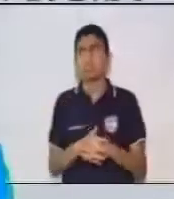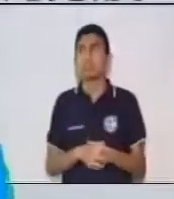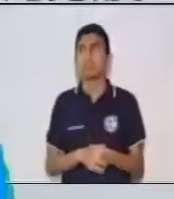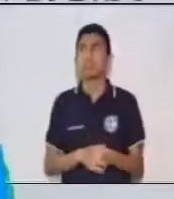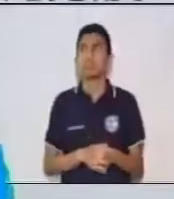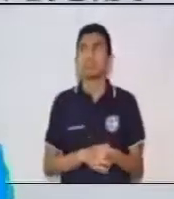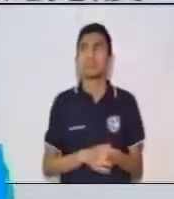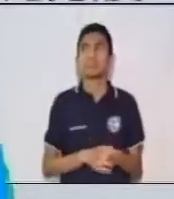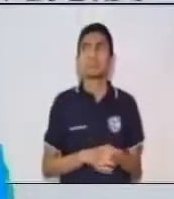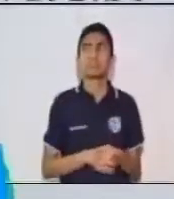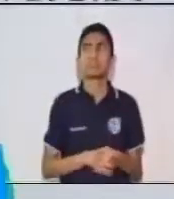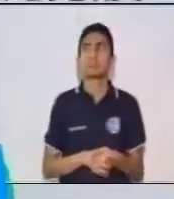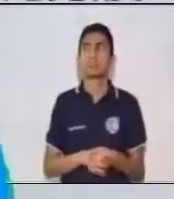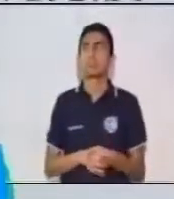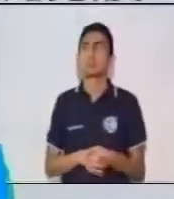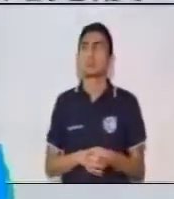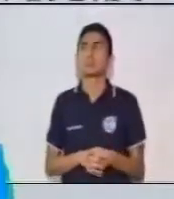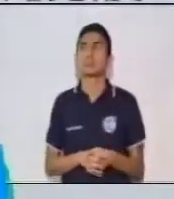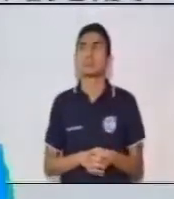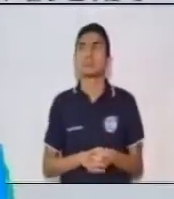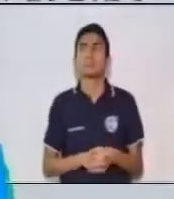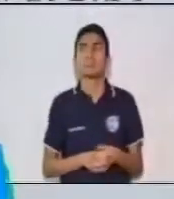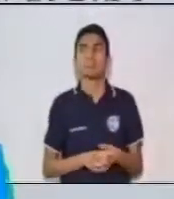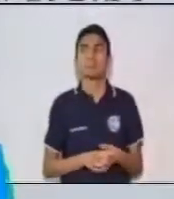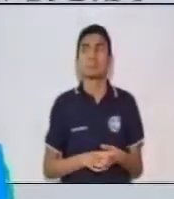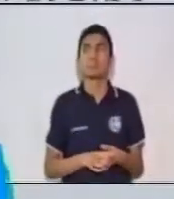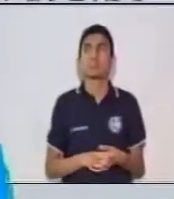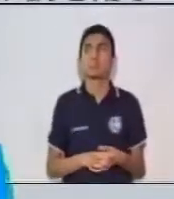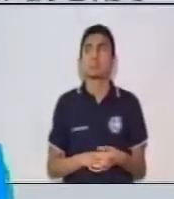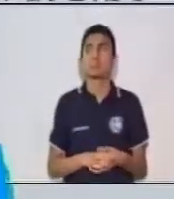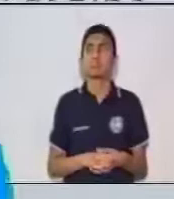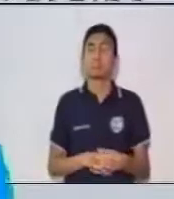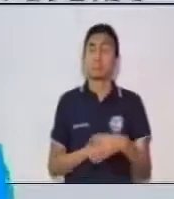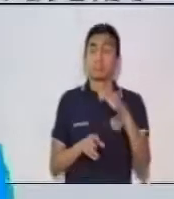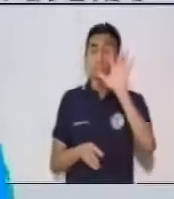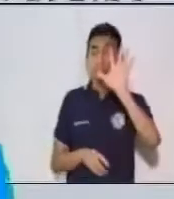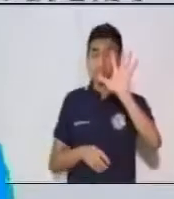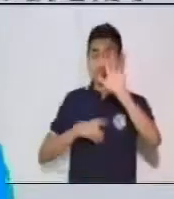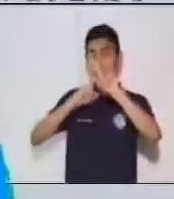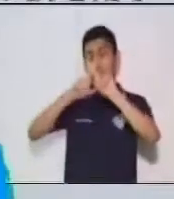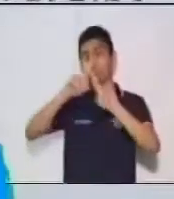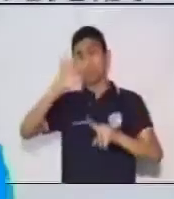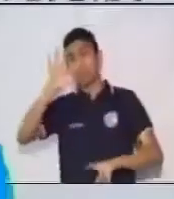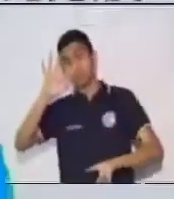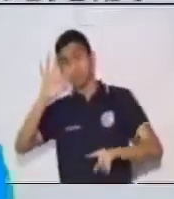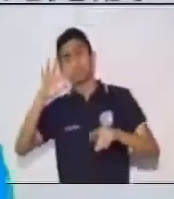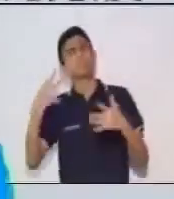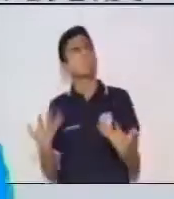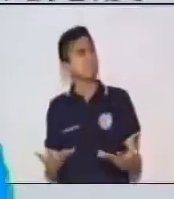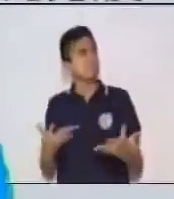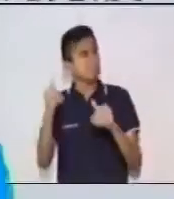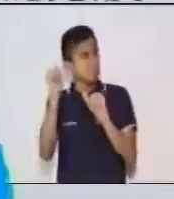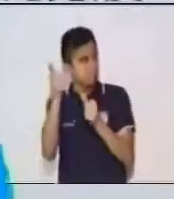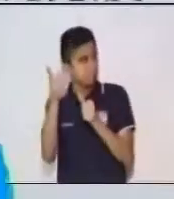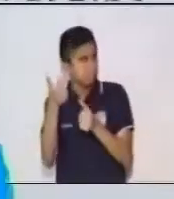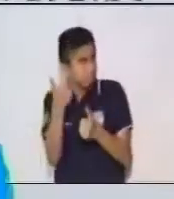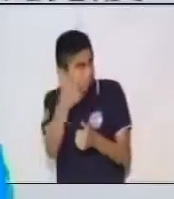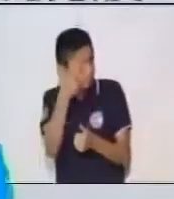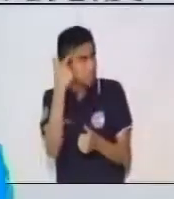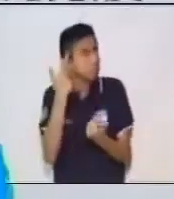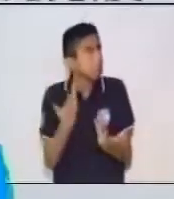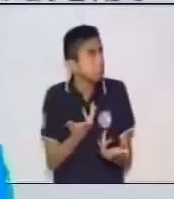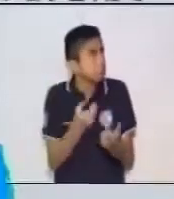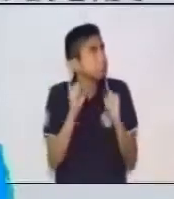5 por 3, ¿verdad? 5 por 3 nos daría 15.